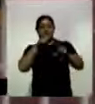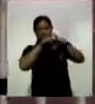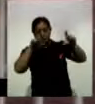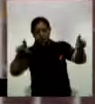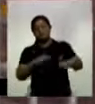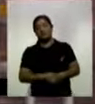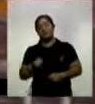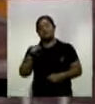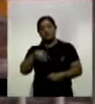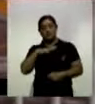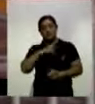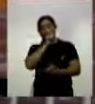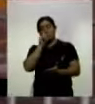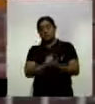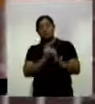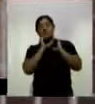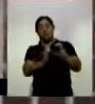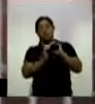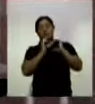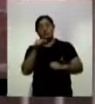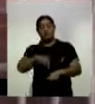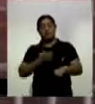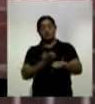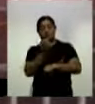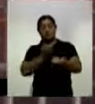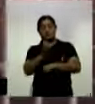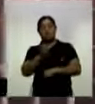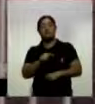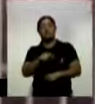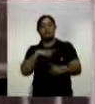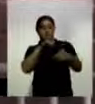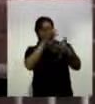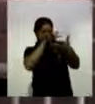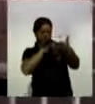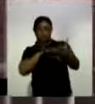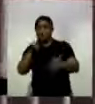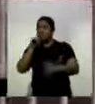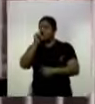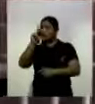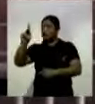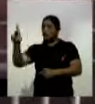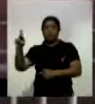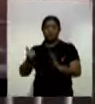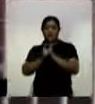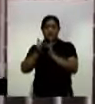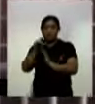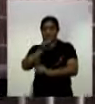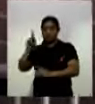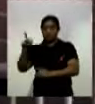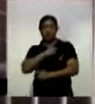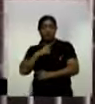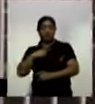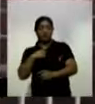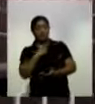se realizó con base en la Ley de Protección Civil del Estado, la cual establece que todo inmueble que opere y brinde servicio al público debe tramitar